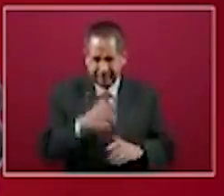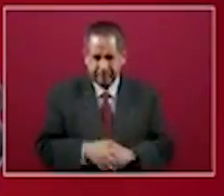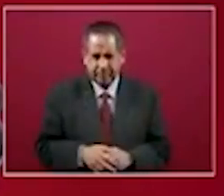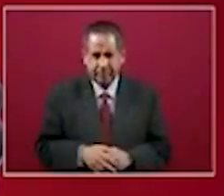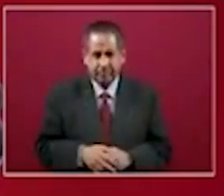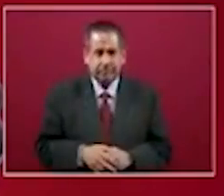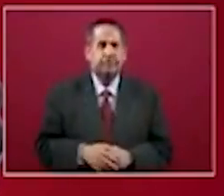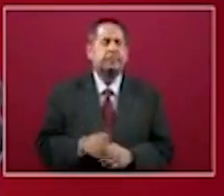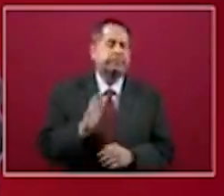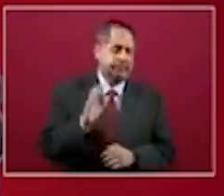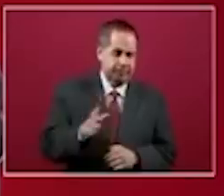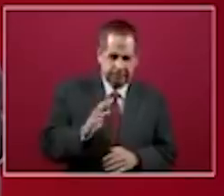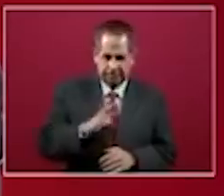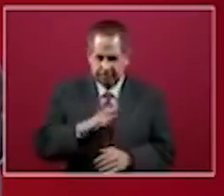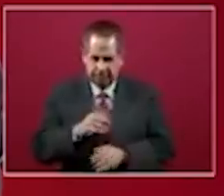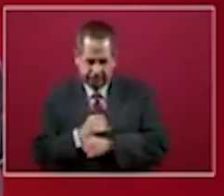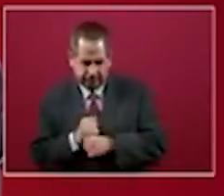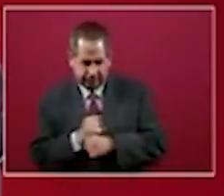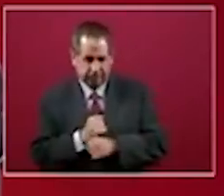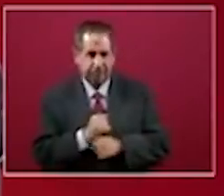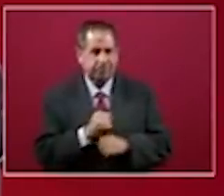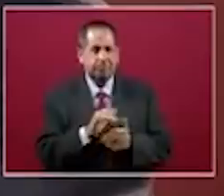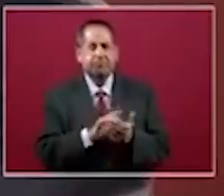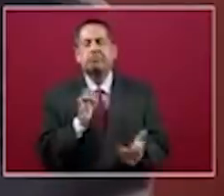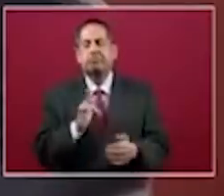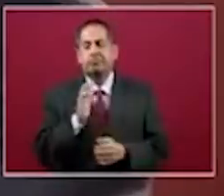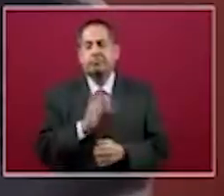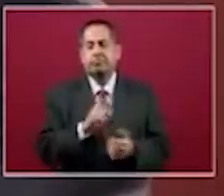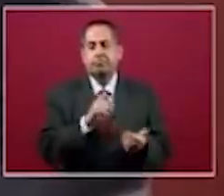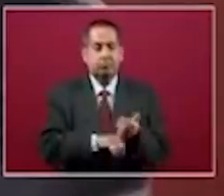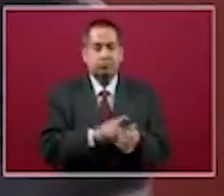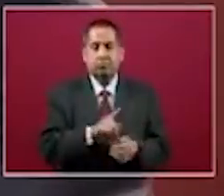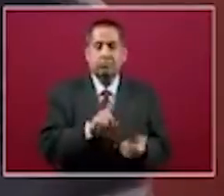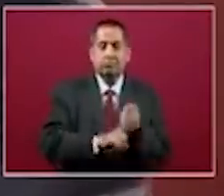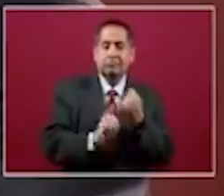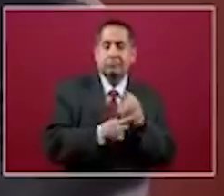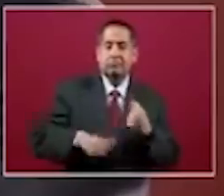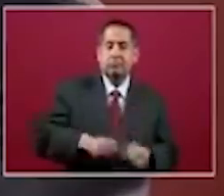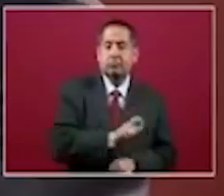Pues ya hay información de que sí estaban financiados